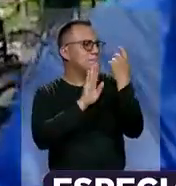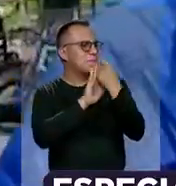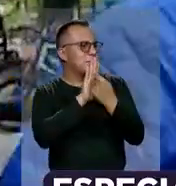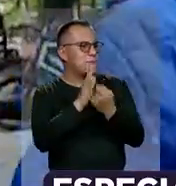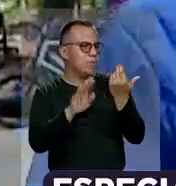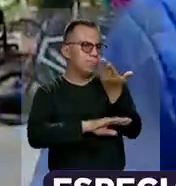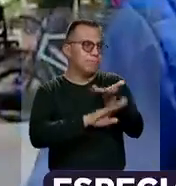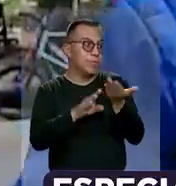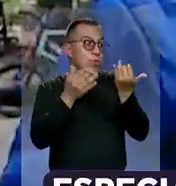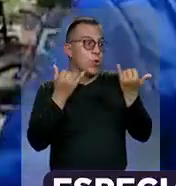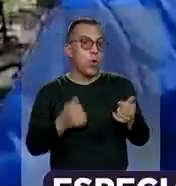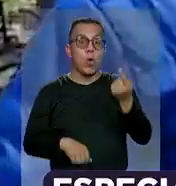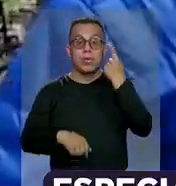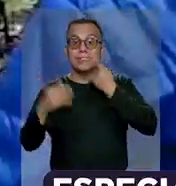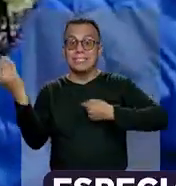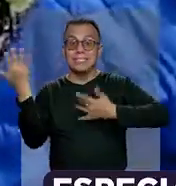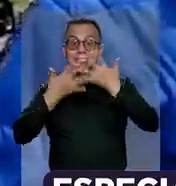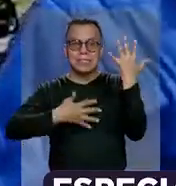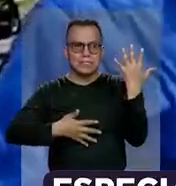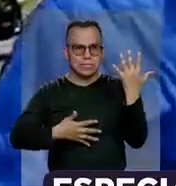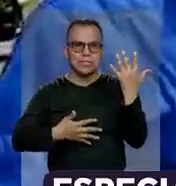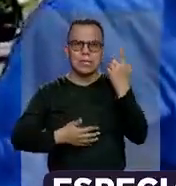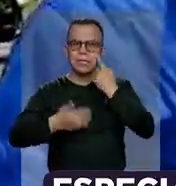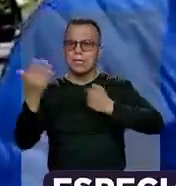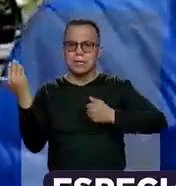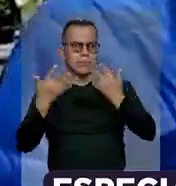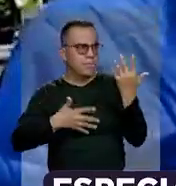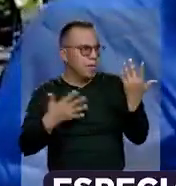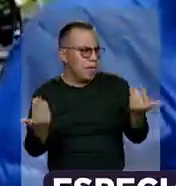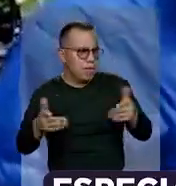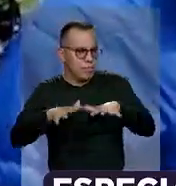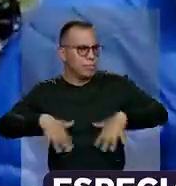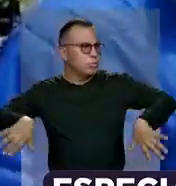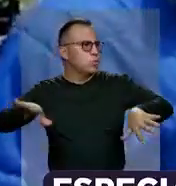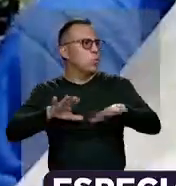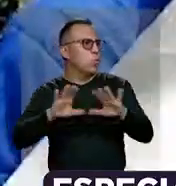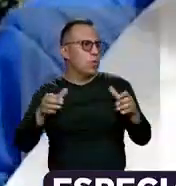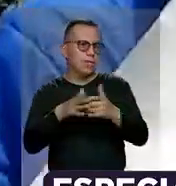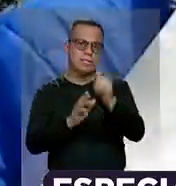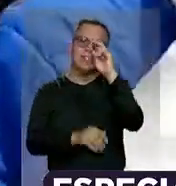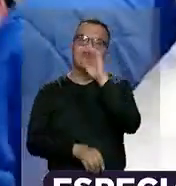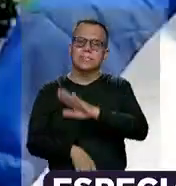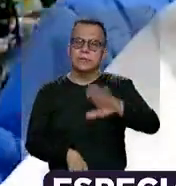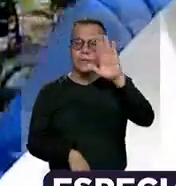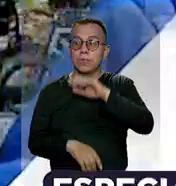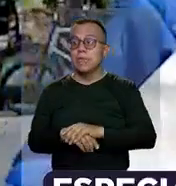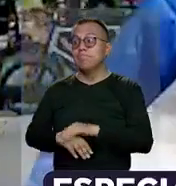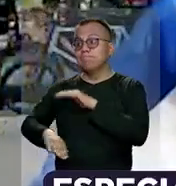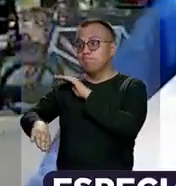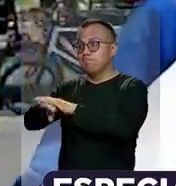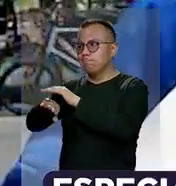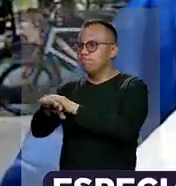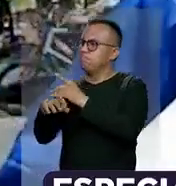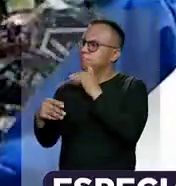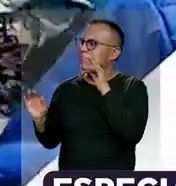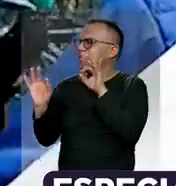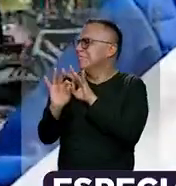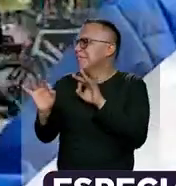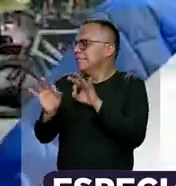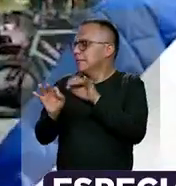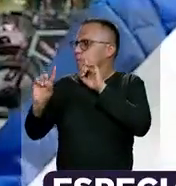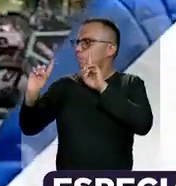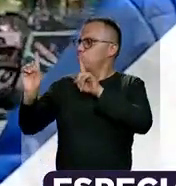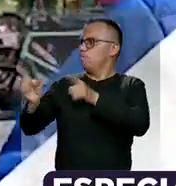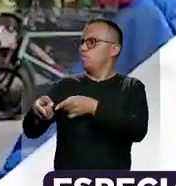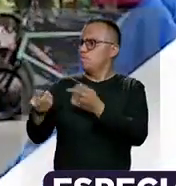que hoy tienen después de 15 días de paro aquí en la localidad y en toda la ciudad y a nivel nacional. Mira, yo creo que es simple